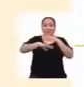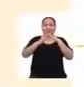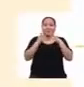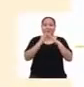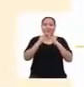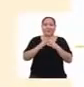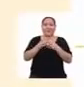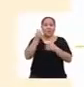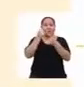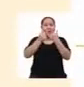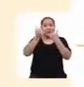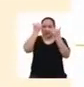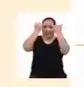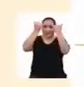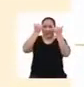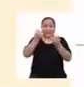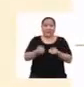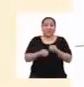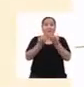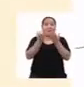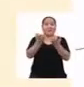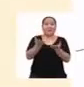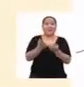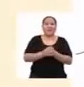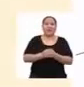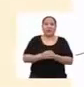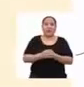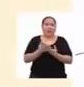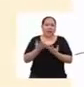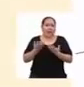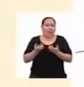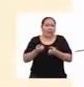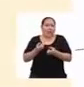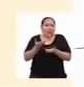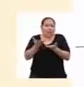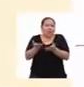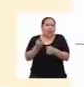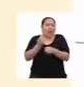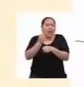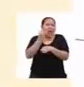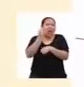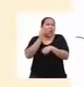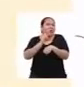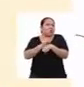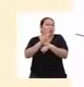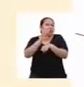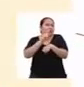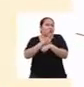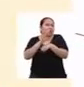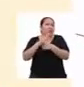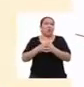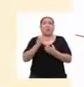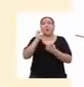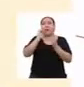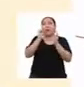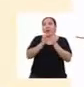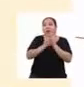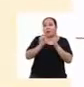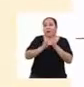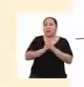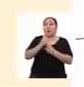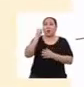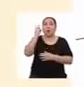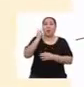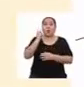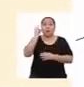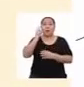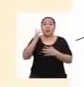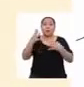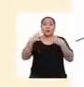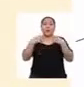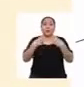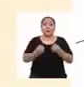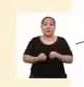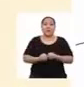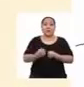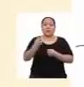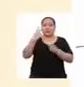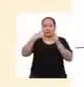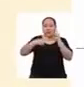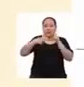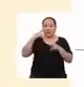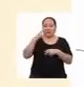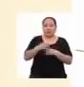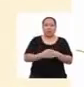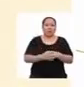quiero transmitir? Quiero transmitir algunos consejos como: la emergencia sanitaria nos ha puesto en una